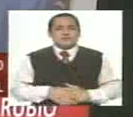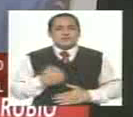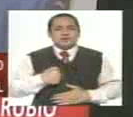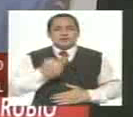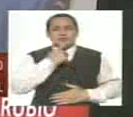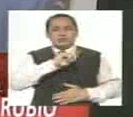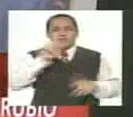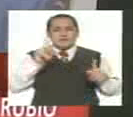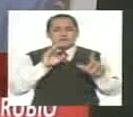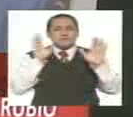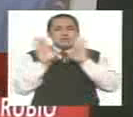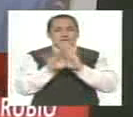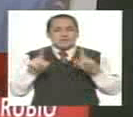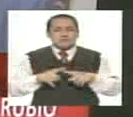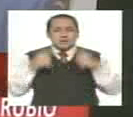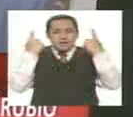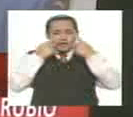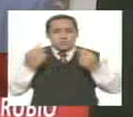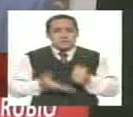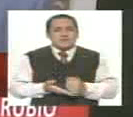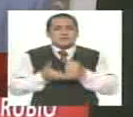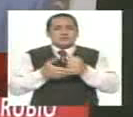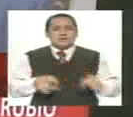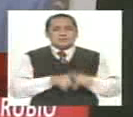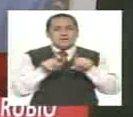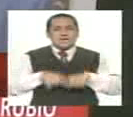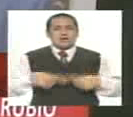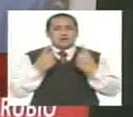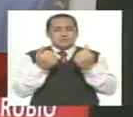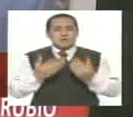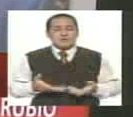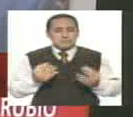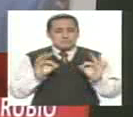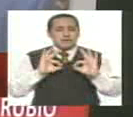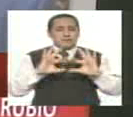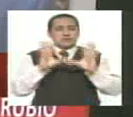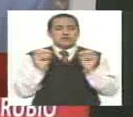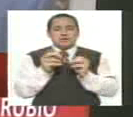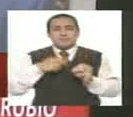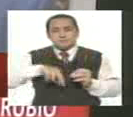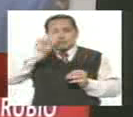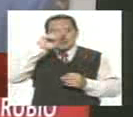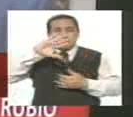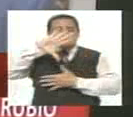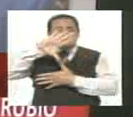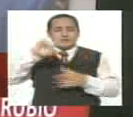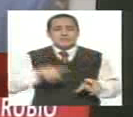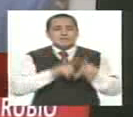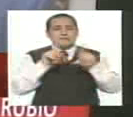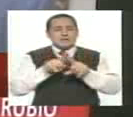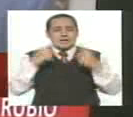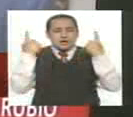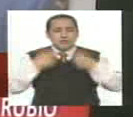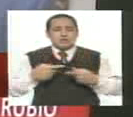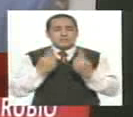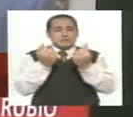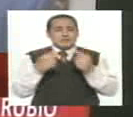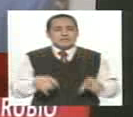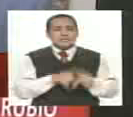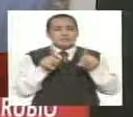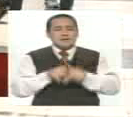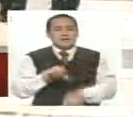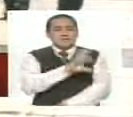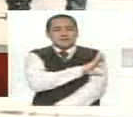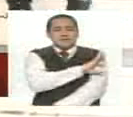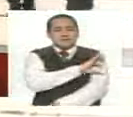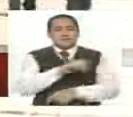el mantenimiento de una estabilidad macroeconómica envidiable en la región, fundamentos sólidos tanto en la parte monetaria como en la parte